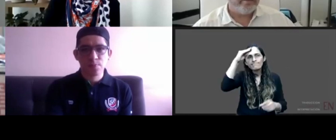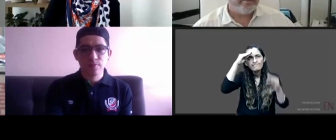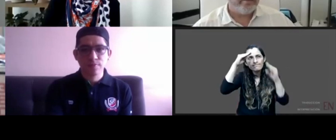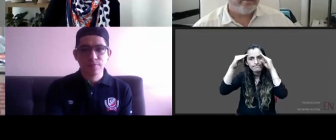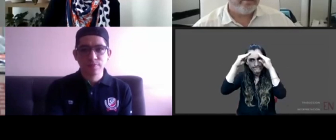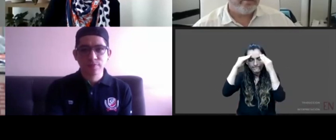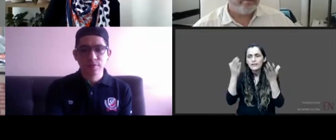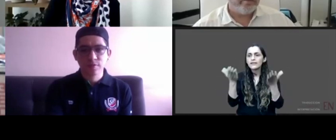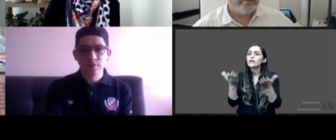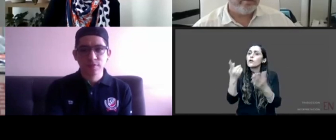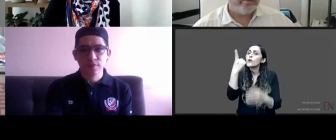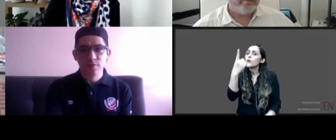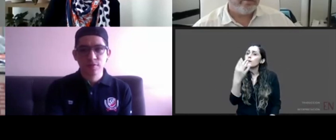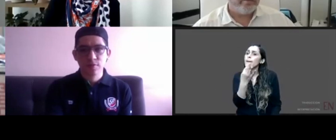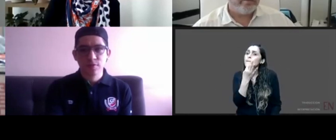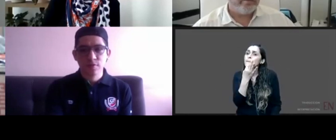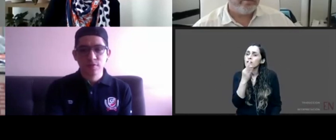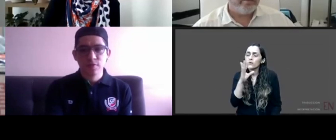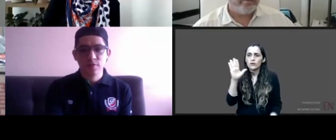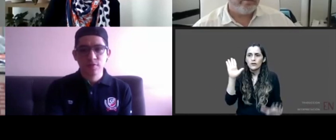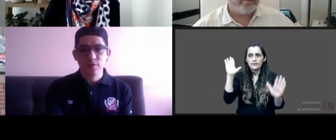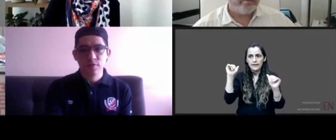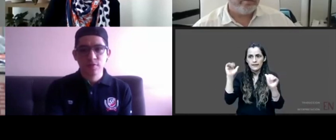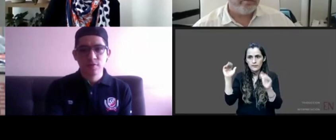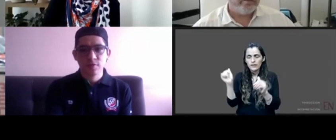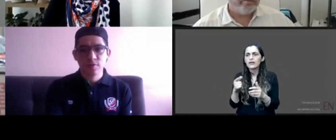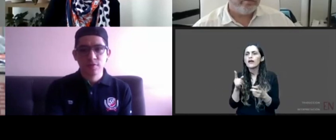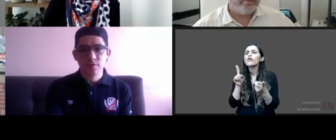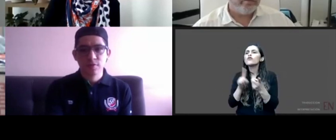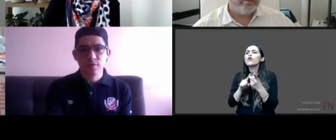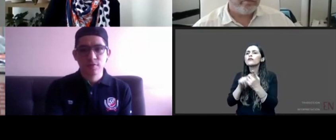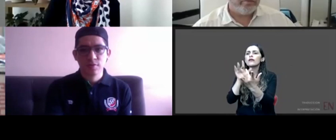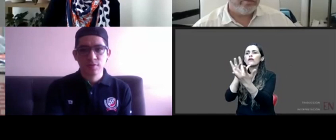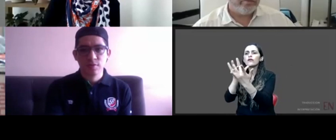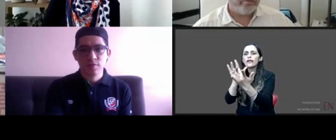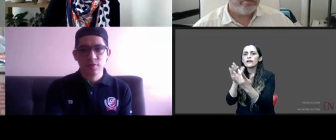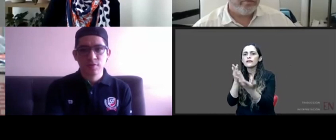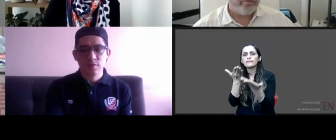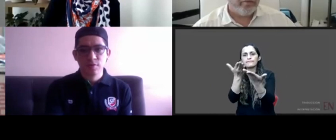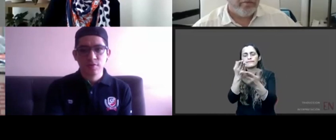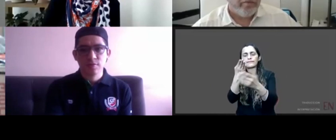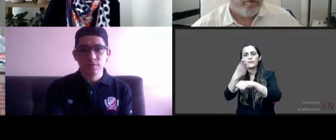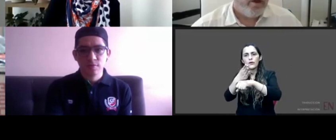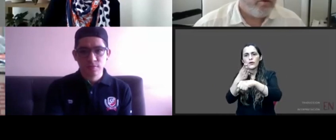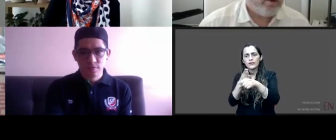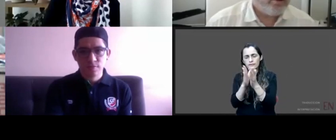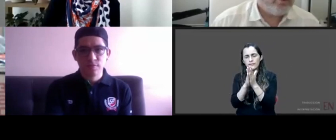minutito de despedida, un mensaje final, ¿dónde les encontramos? Boris, por favor.